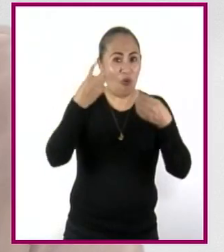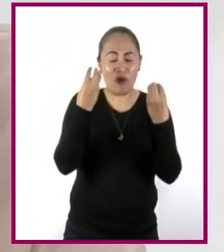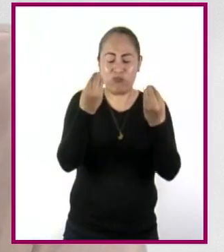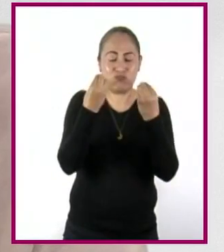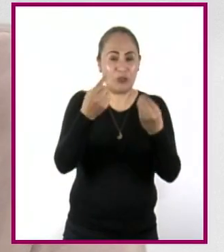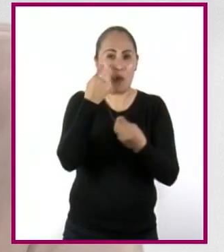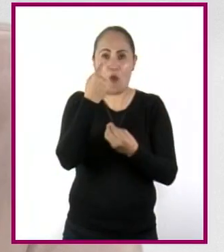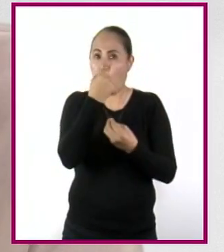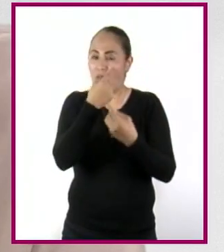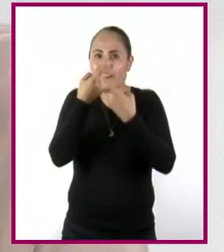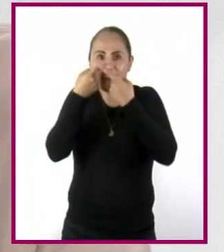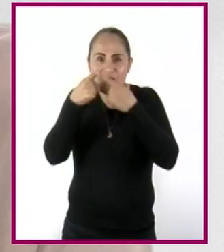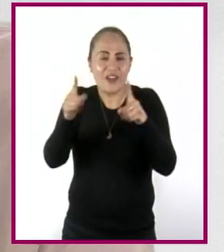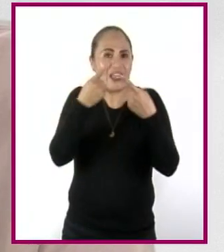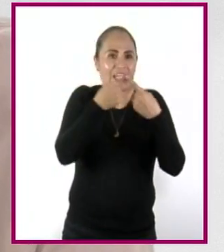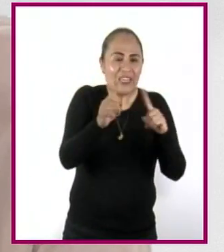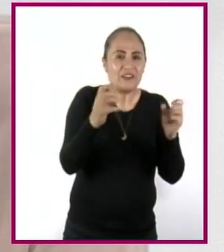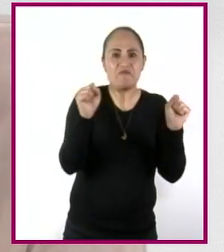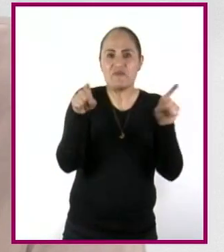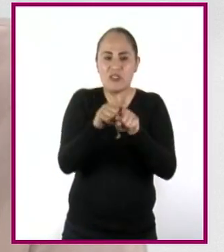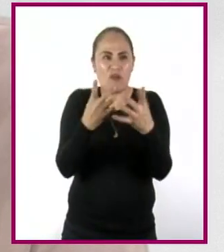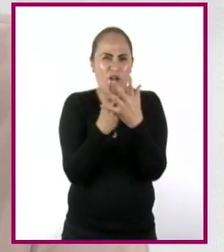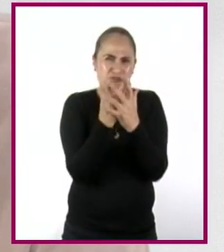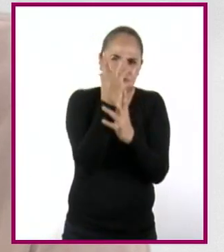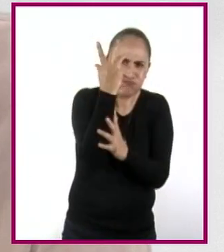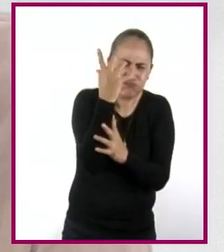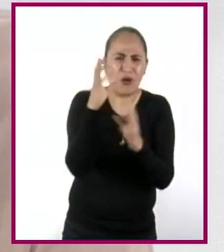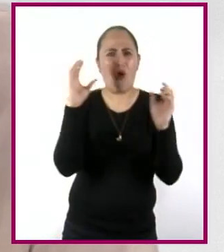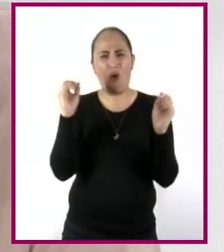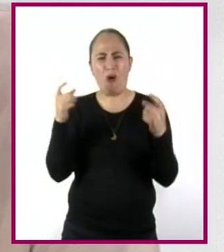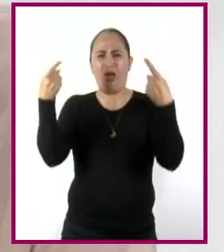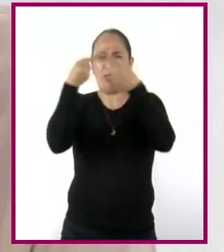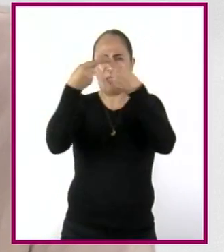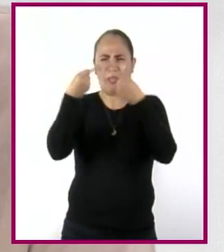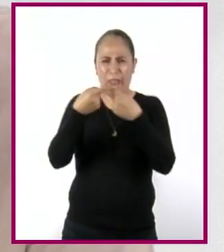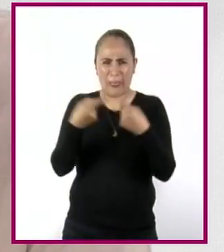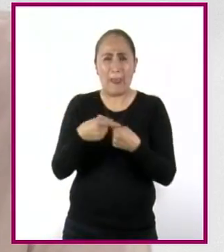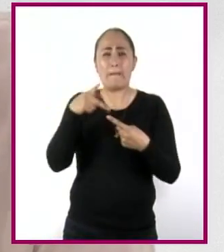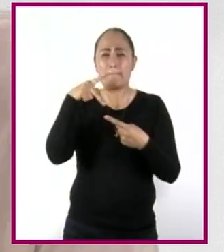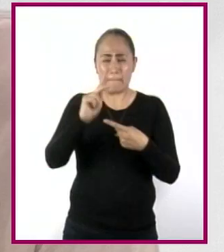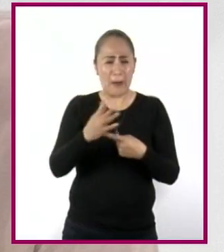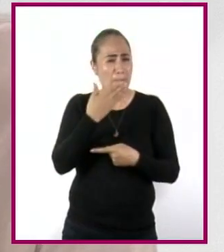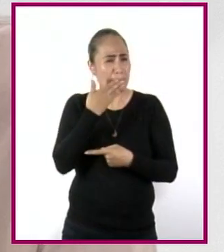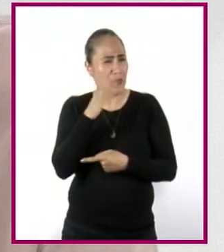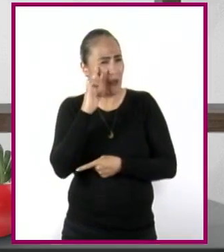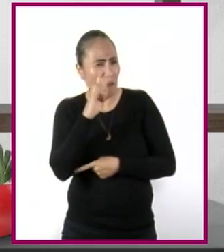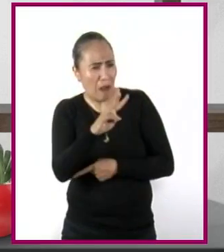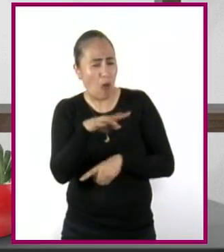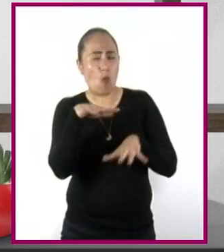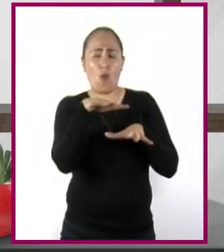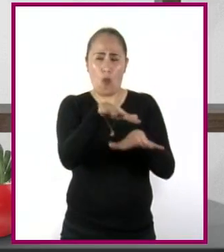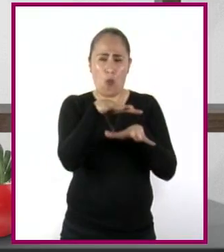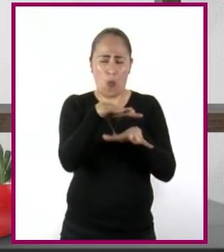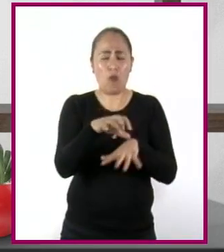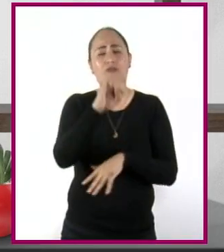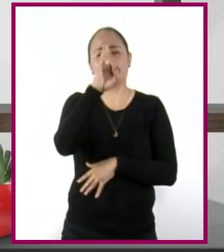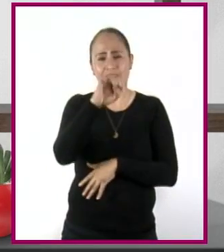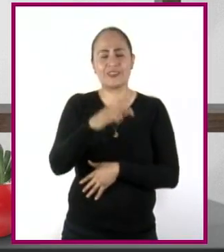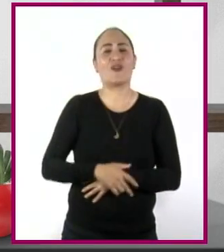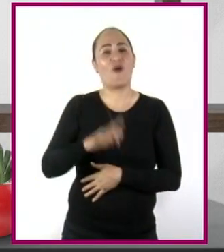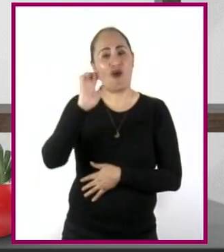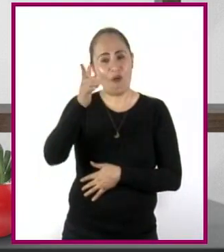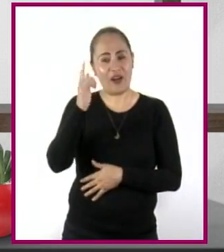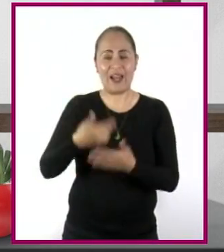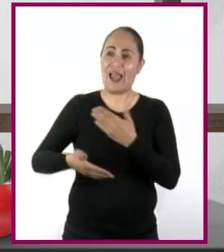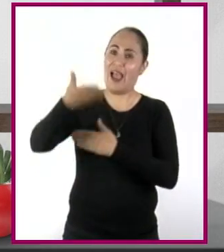vista, con todos los excesos y contradicciones, pero siempre con momentos admirables como cualquier otro país. Espero que este viaje al